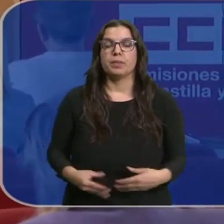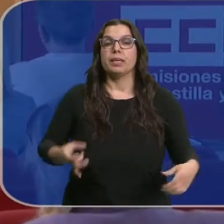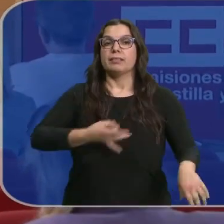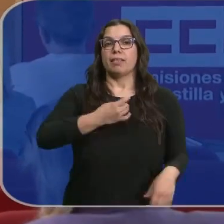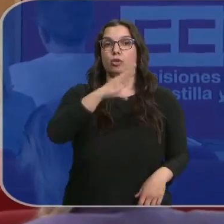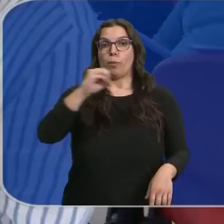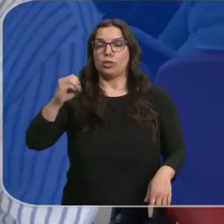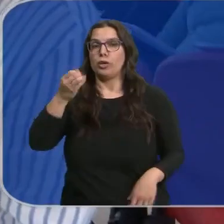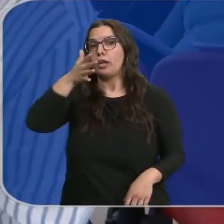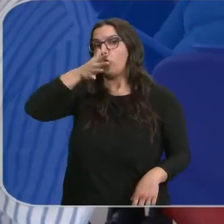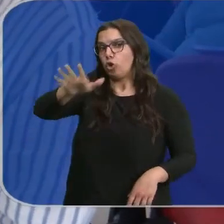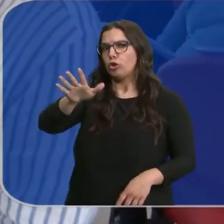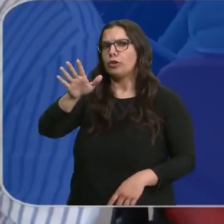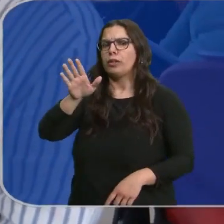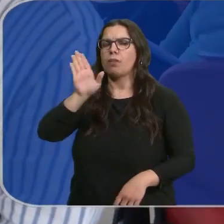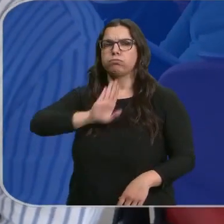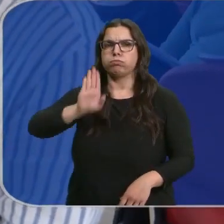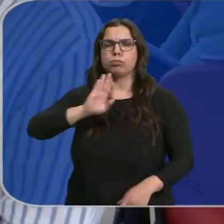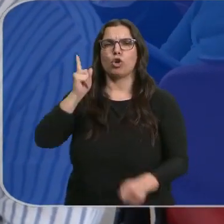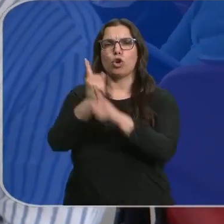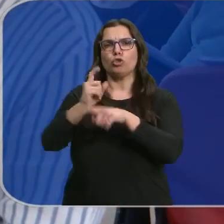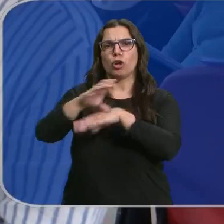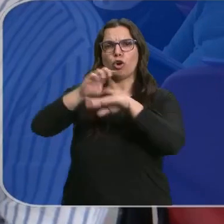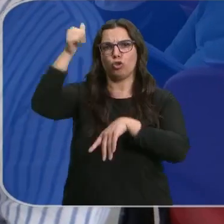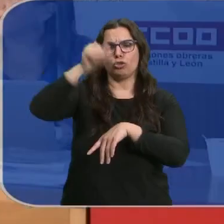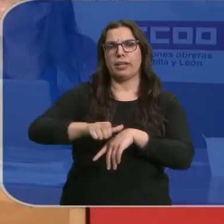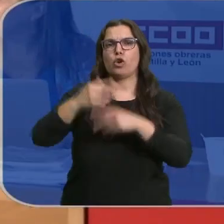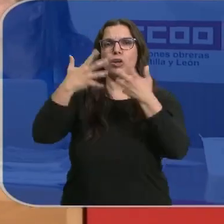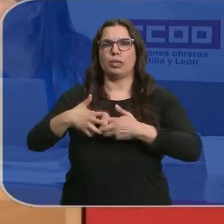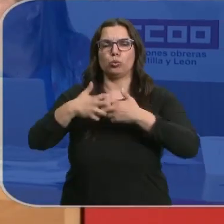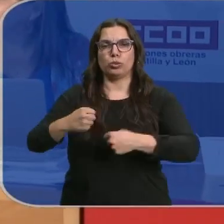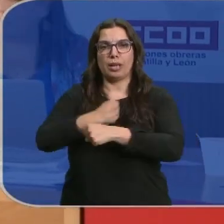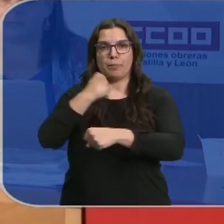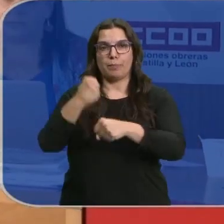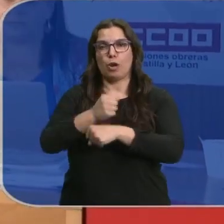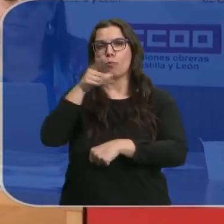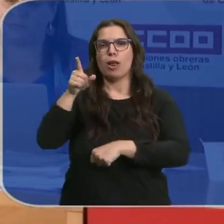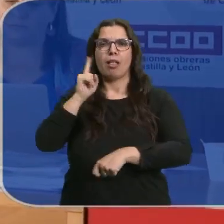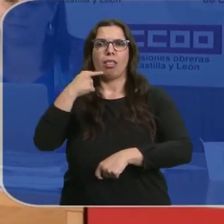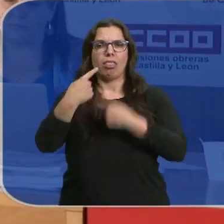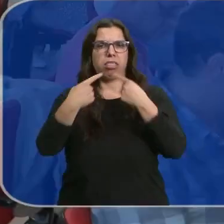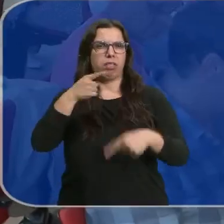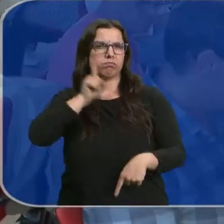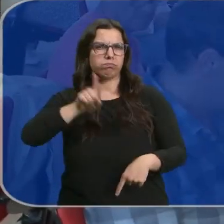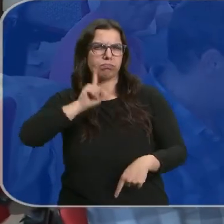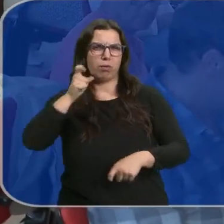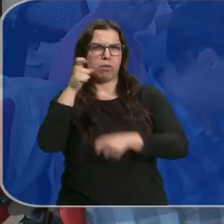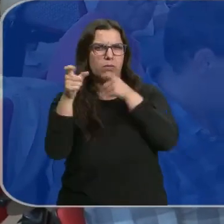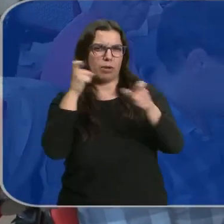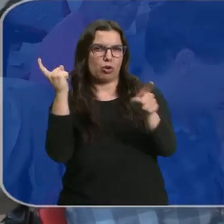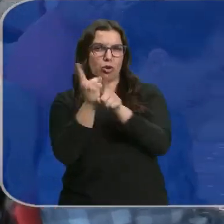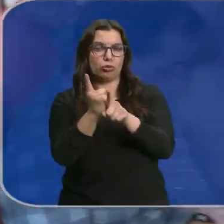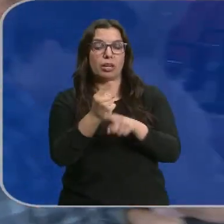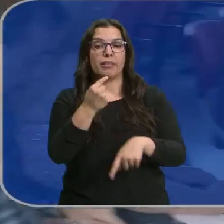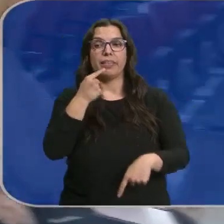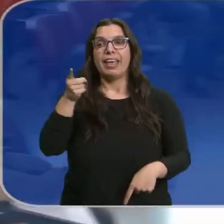Comisiones Obreras ha presentado una querella criminal contra el consejero de Industria y Empleo, Mariano Beganzones, por calumnias e injurias. El sindicato pretende que desmienta